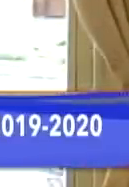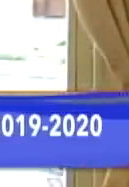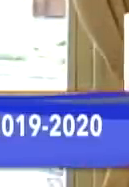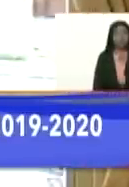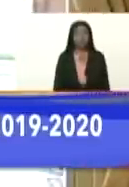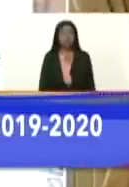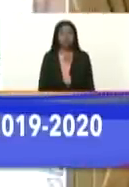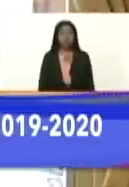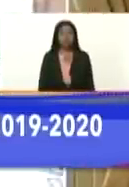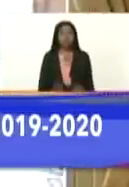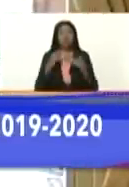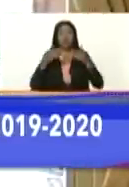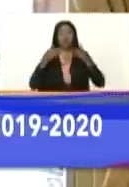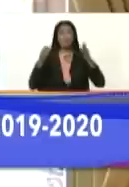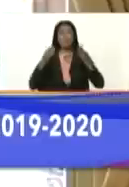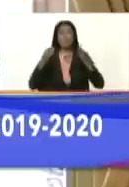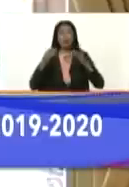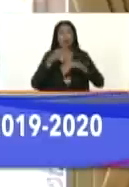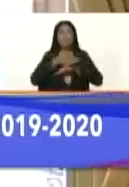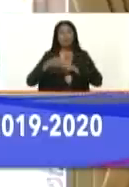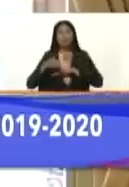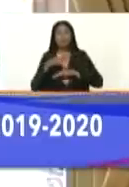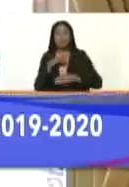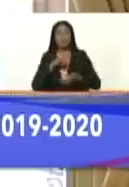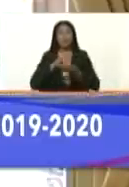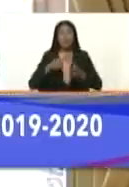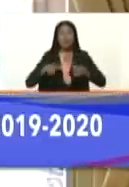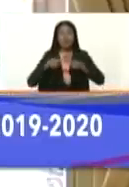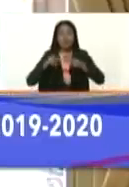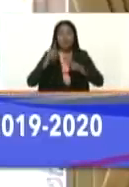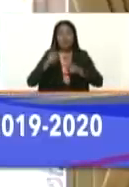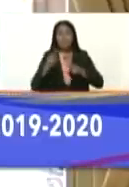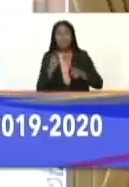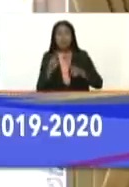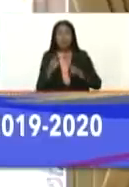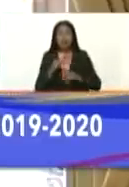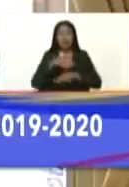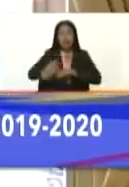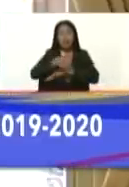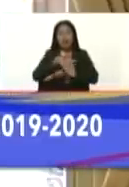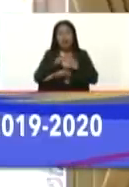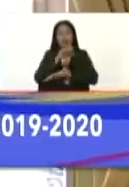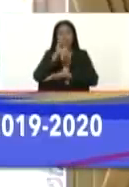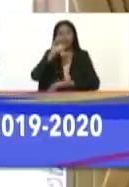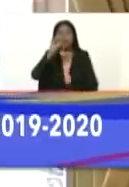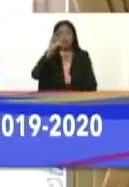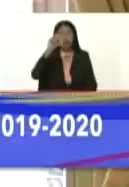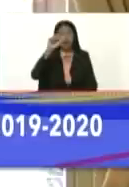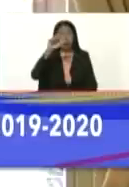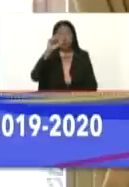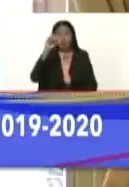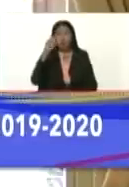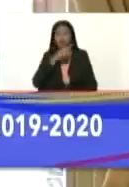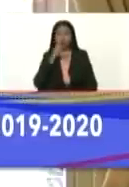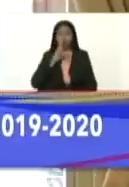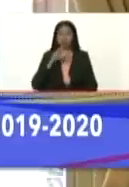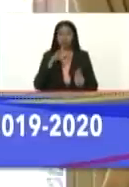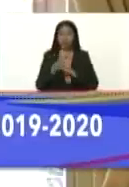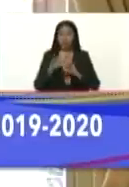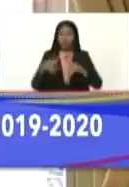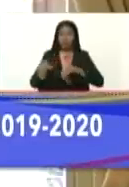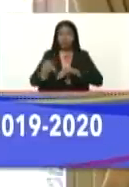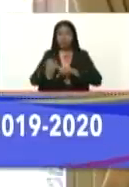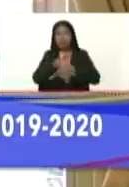hoy vamos a inaugurar en el municipio miranda en la calle escalona no es jugará en hombre vuelva a la calle